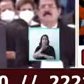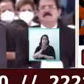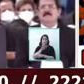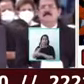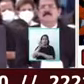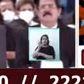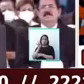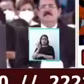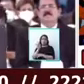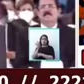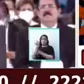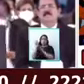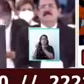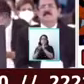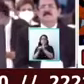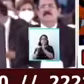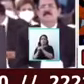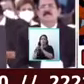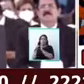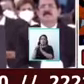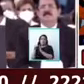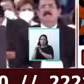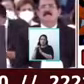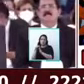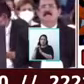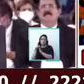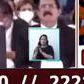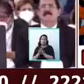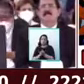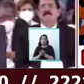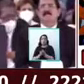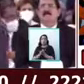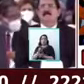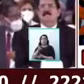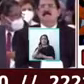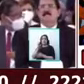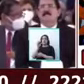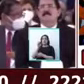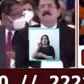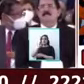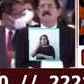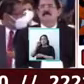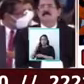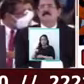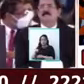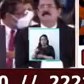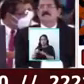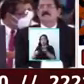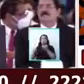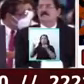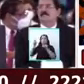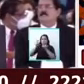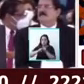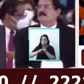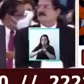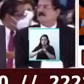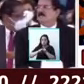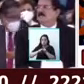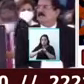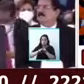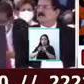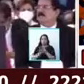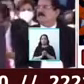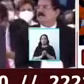gobierno. Buenas tardes y muchas gracias. Gracias, muchas por gracias su opinión. Gracias a usted por su breve análisis. Correcto. El sistema educativo,